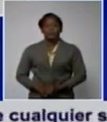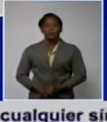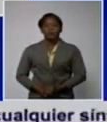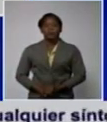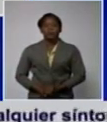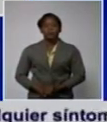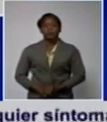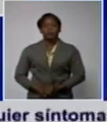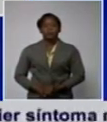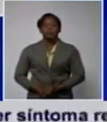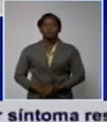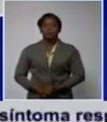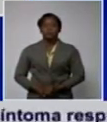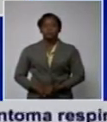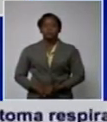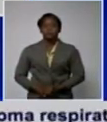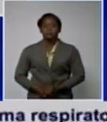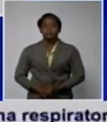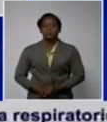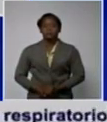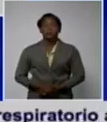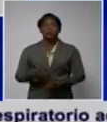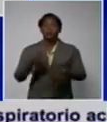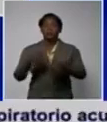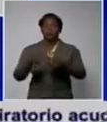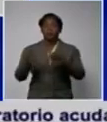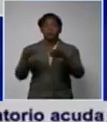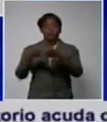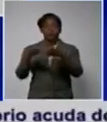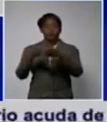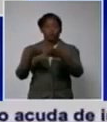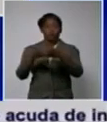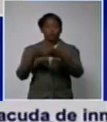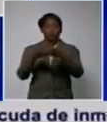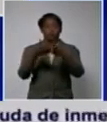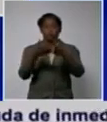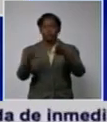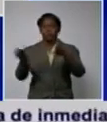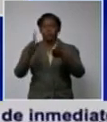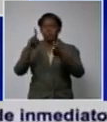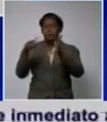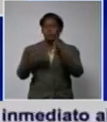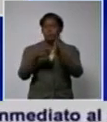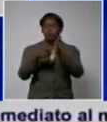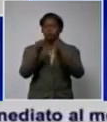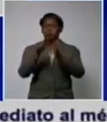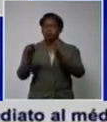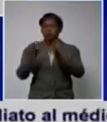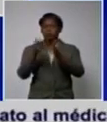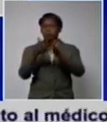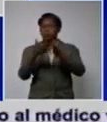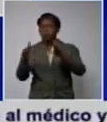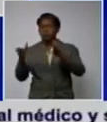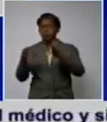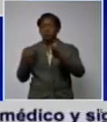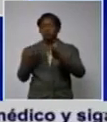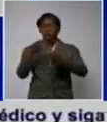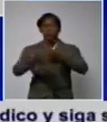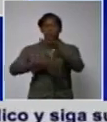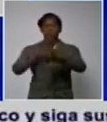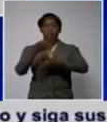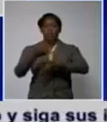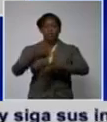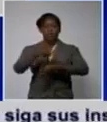Los de más de 1000 casos, desde que comenzó la pandemia, ya lo informamos ayer. Esto lo iremos